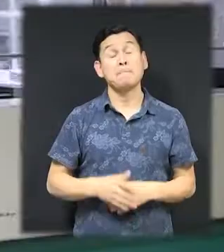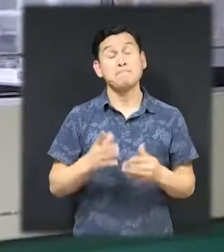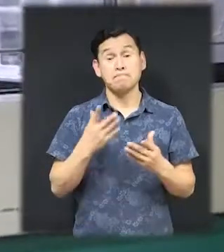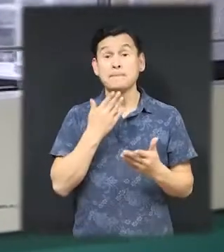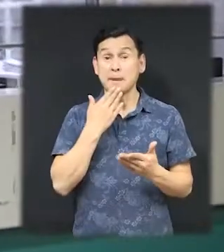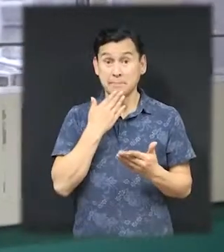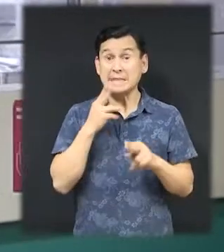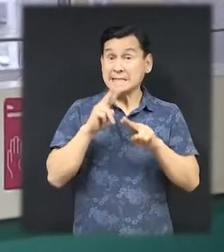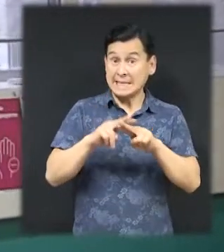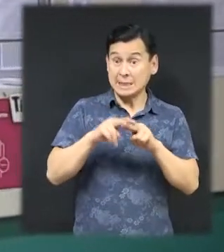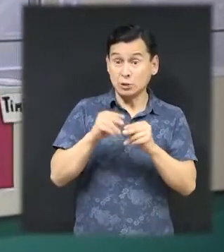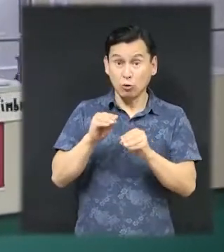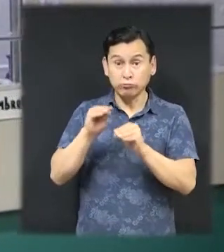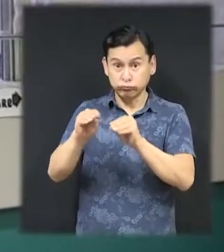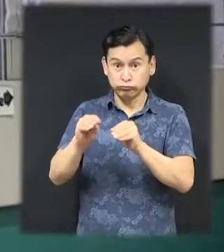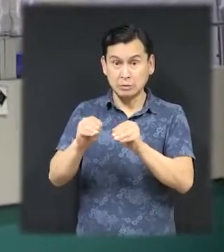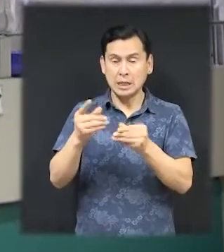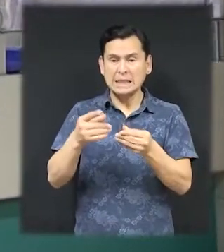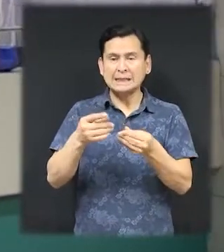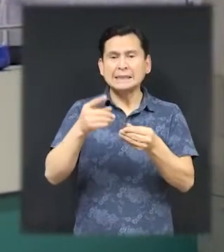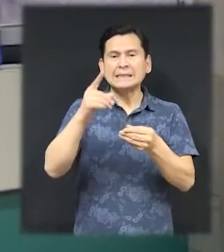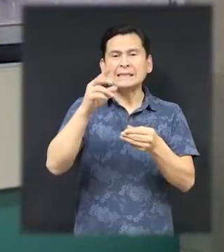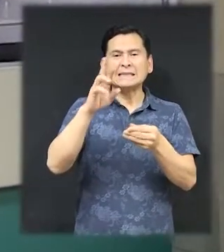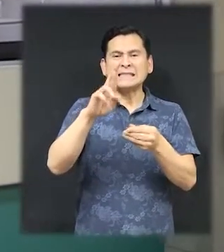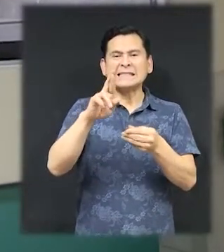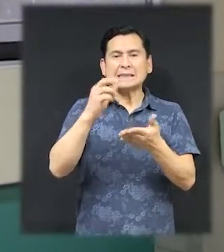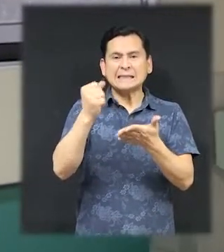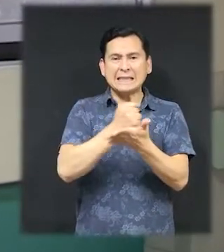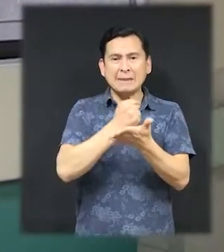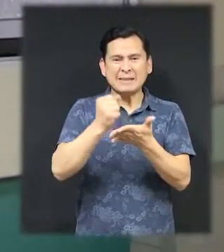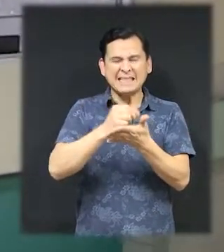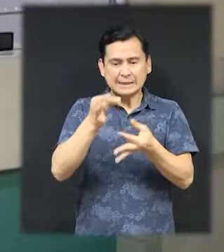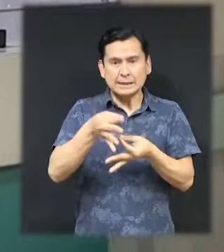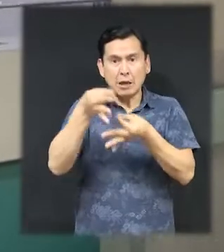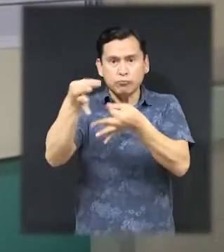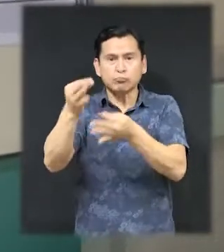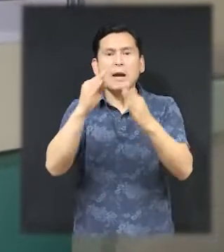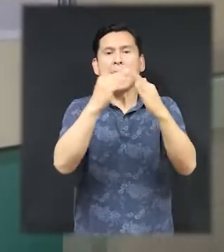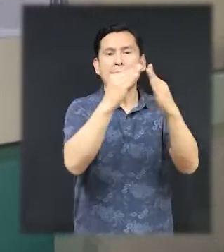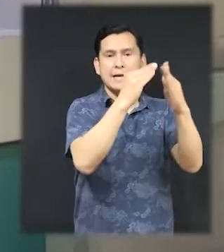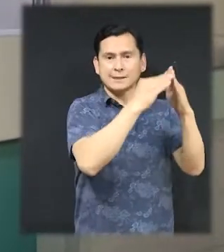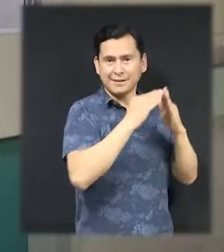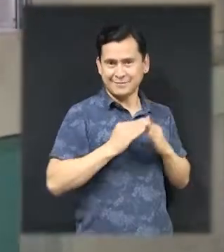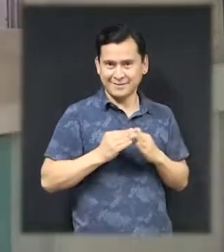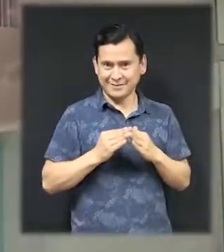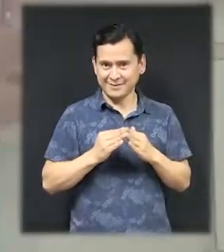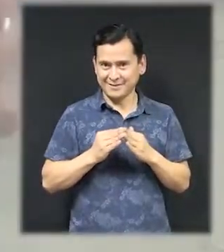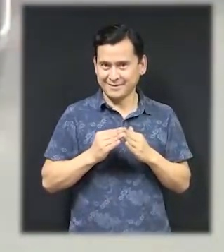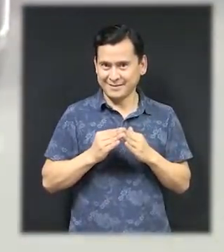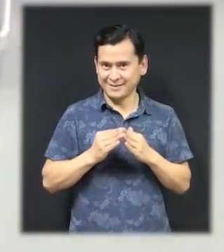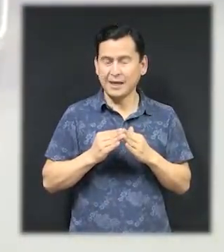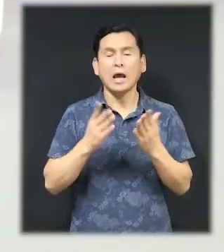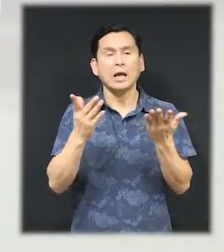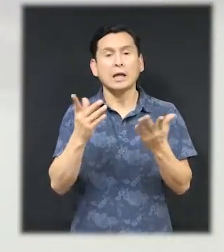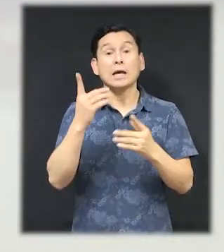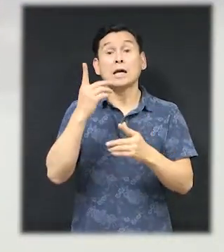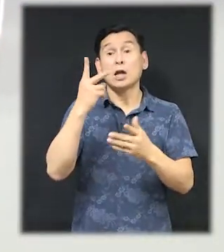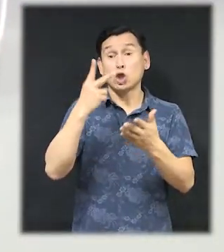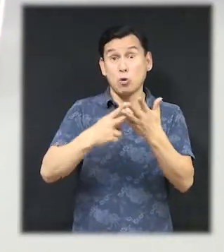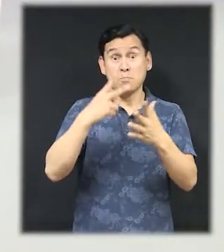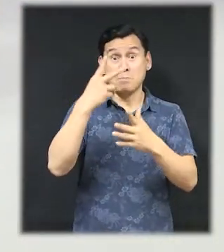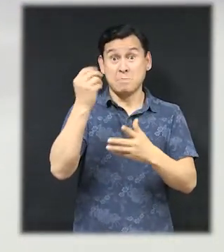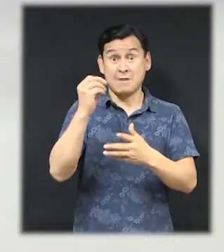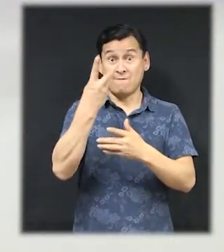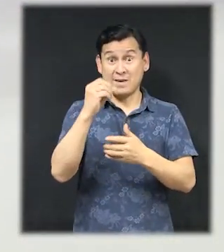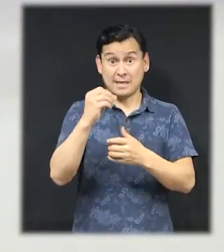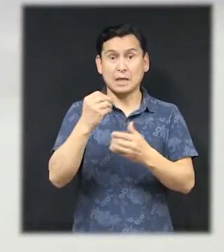domicilio. En cifras concretas, durante el año 2020 se entregaron 11.941 medicamentos